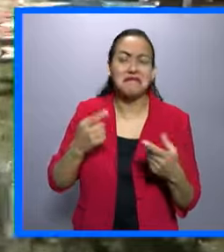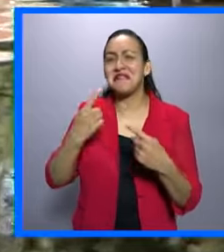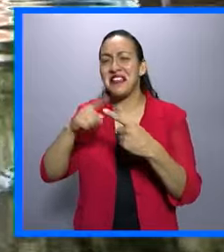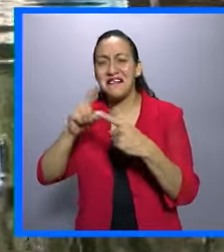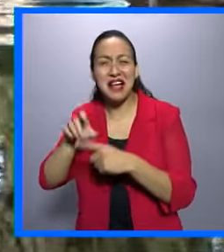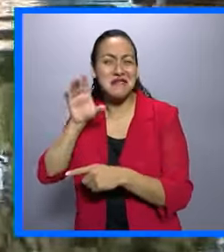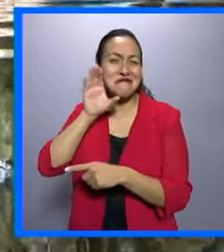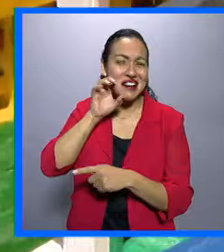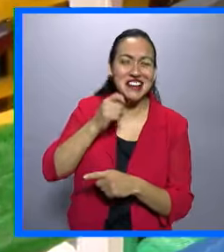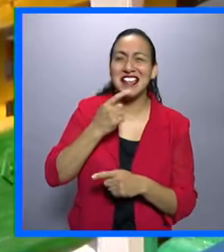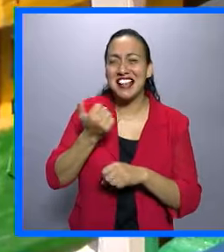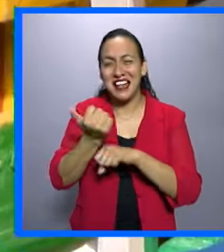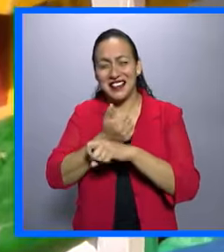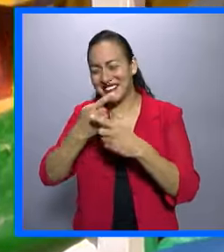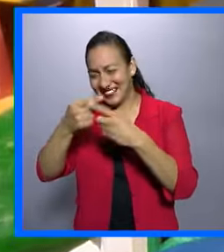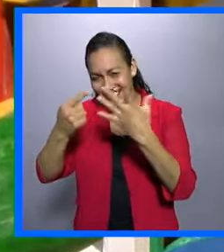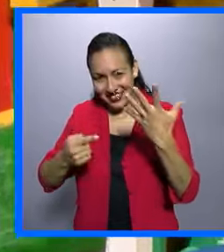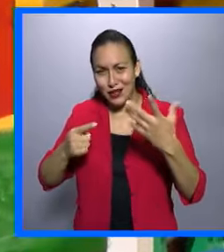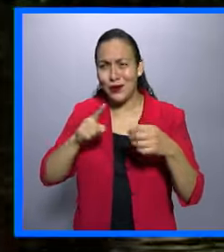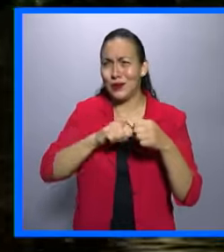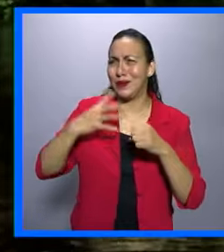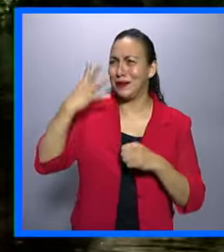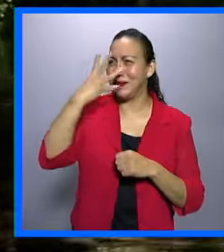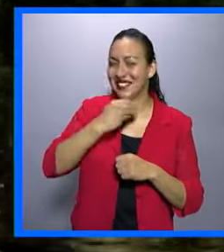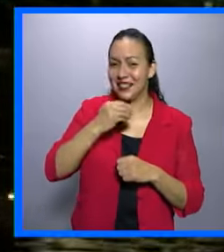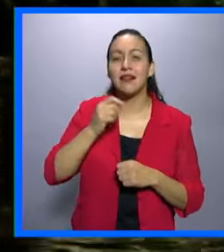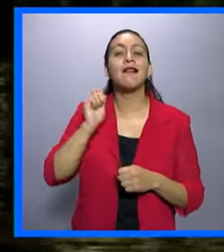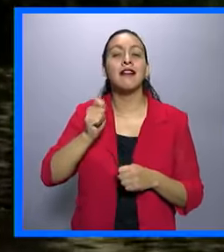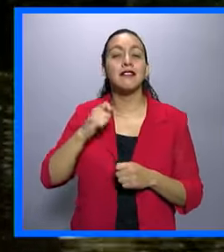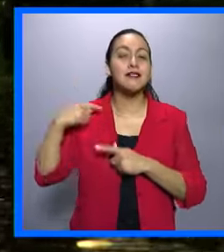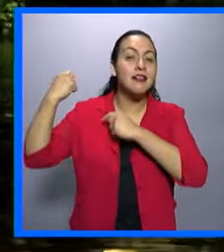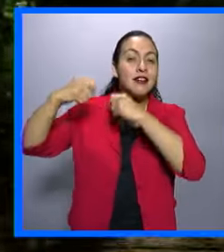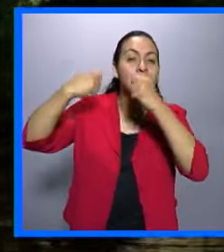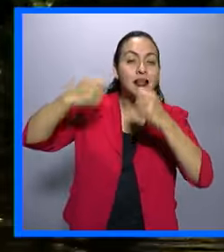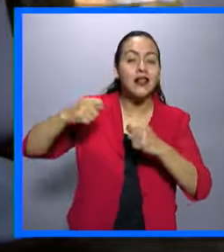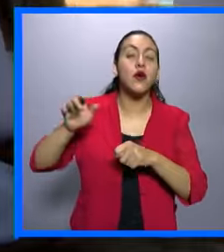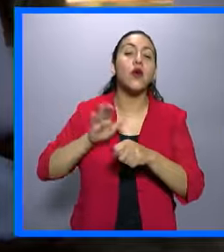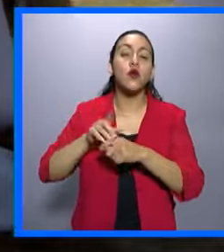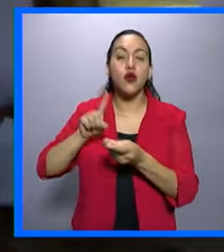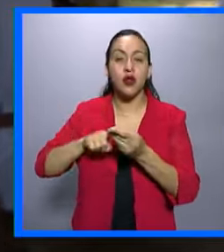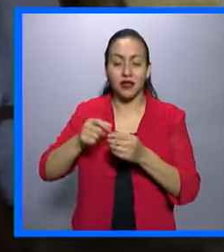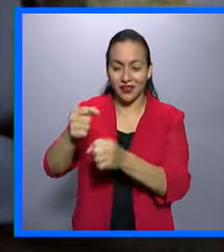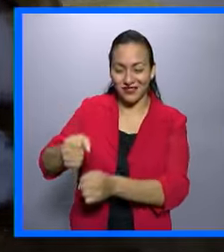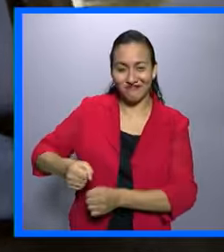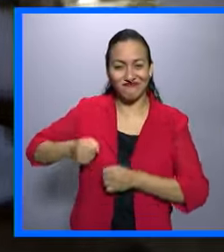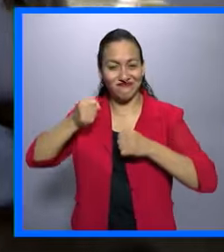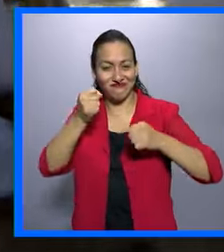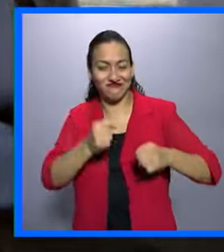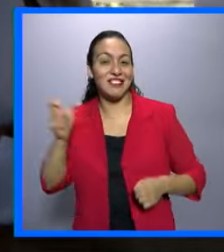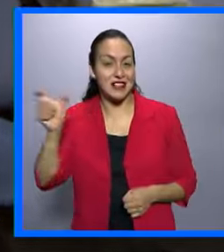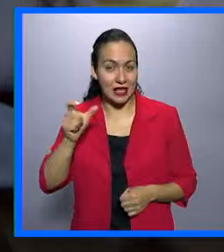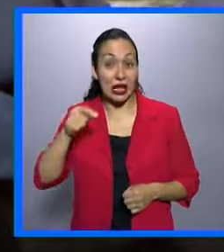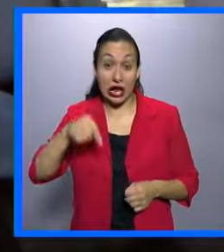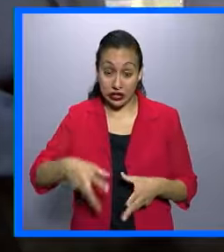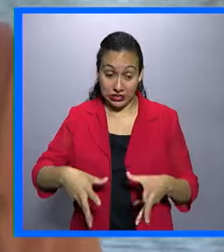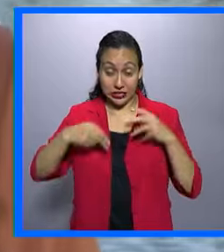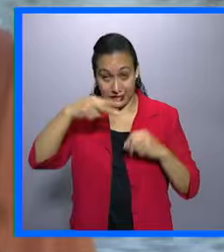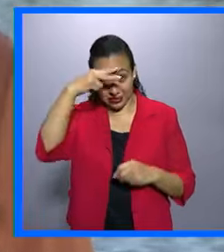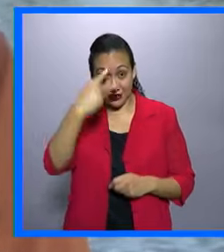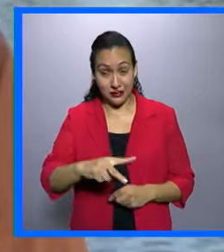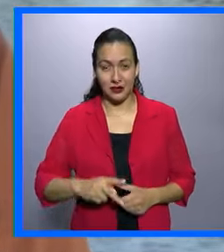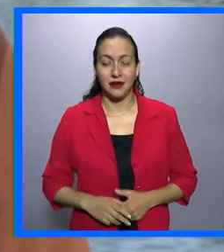diputada Erika Rosales destacó la importancia de preservar las tradiciones de Xochimilco como patrimonio cultural de México.